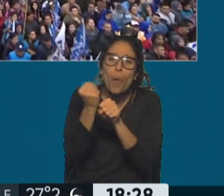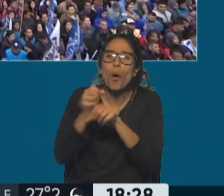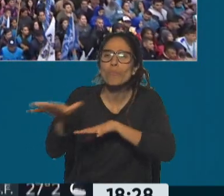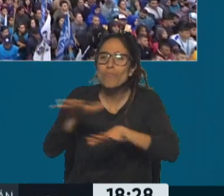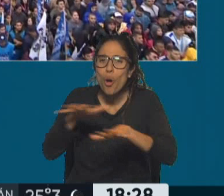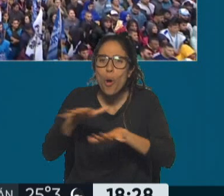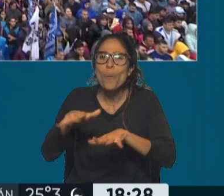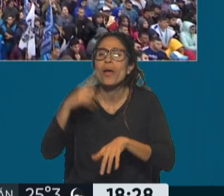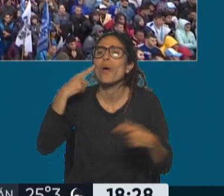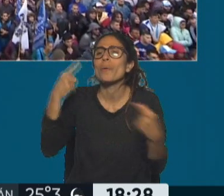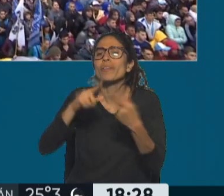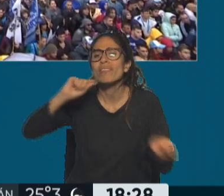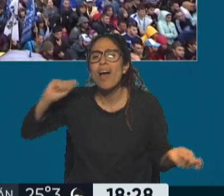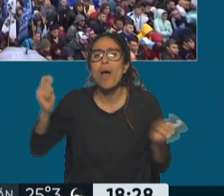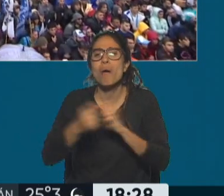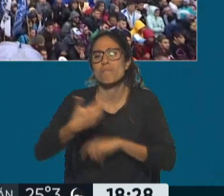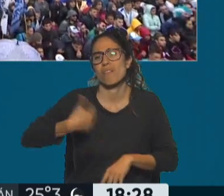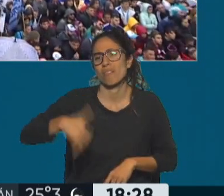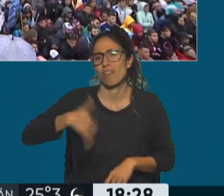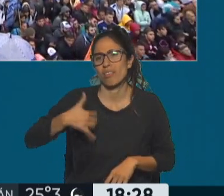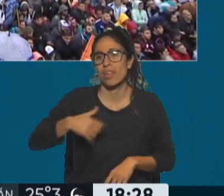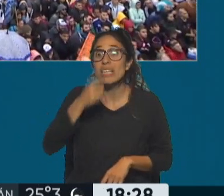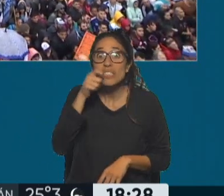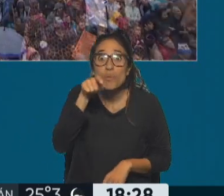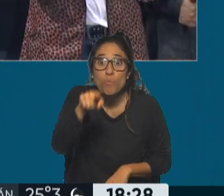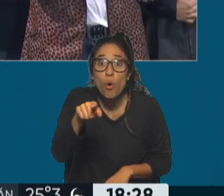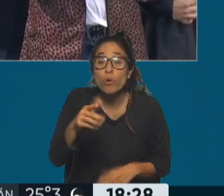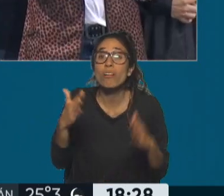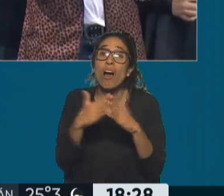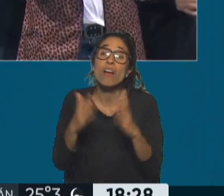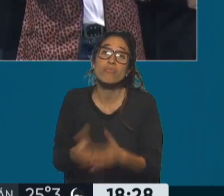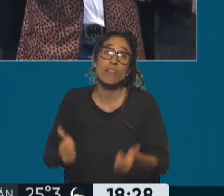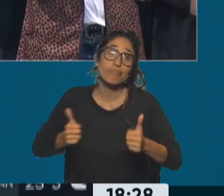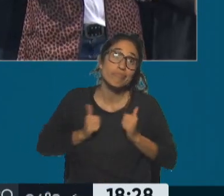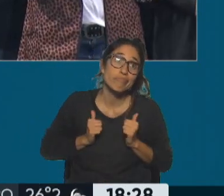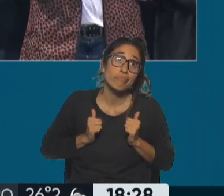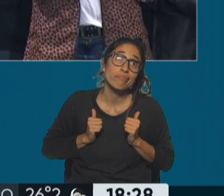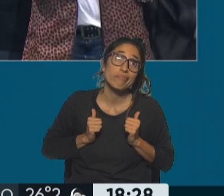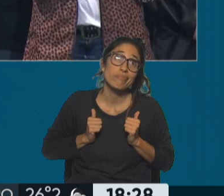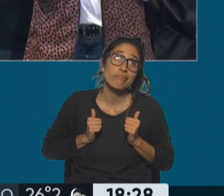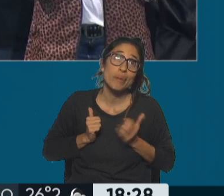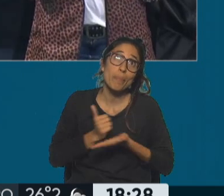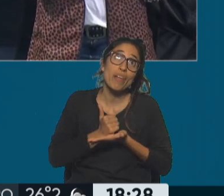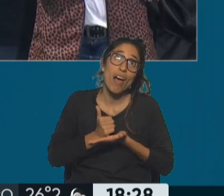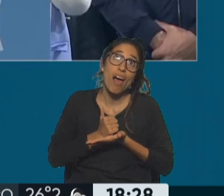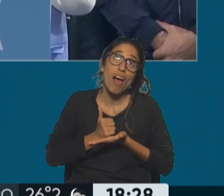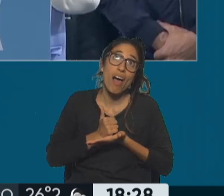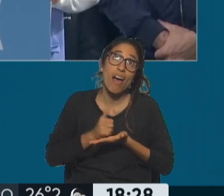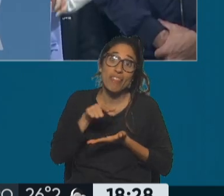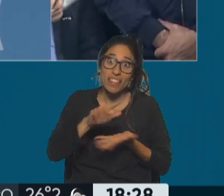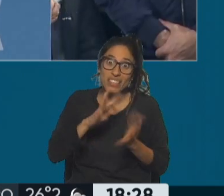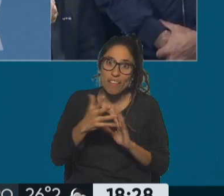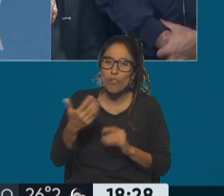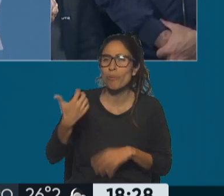quietos, tranquilos, si estás en tu casa únicamente, si no hablas con el otro. No se va a poder parar. Por